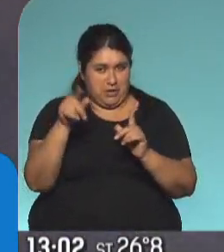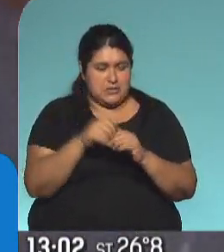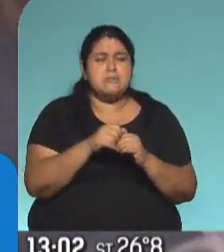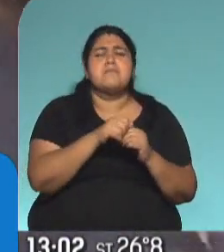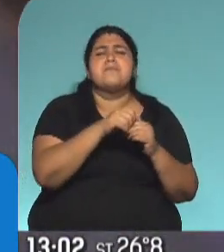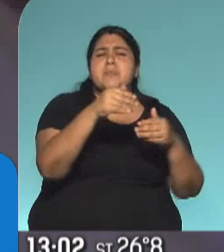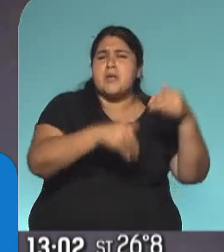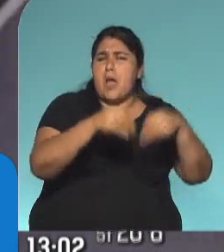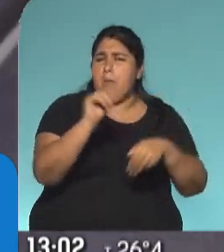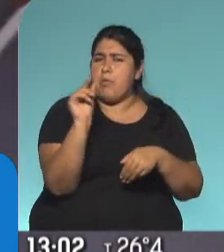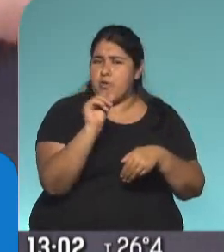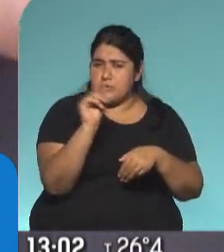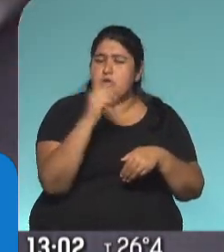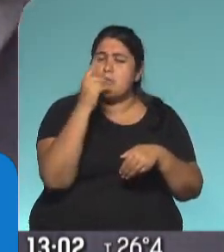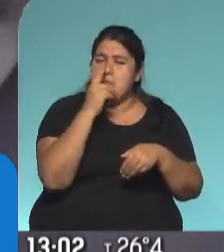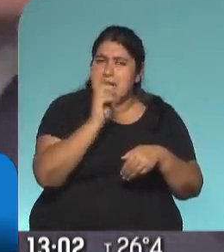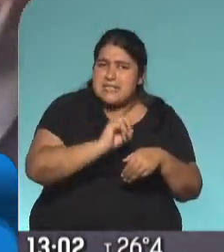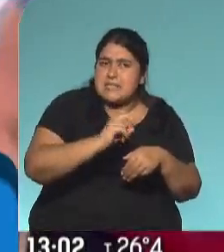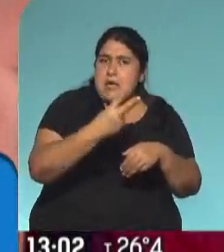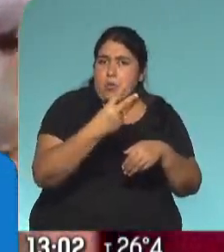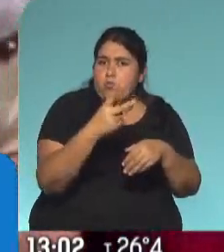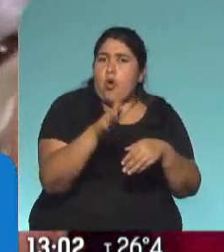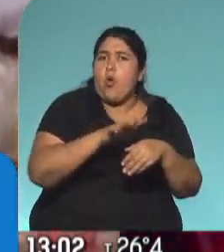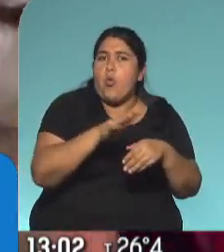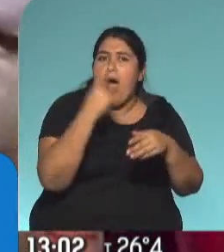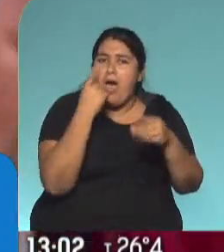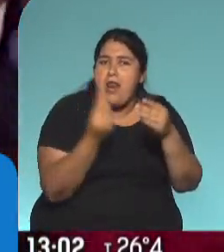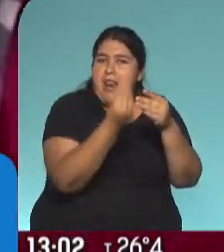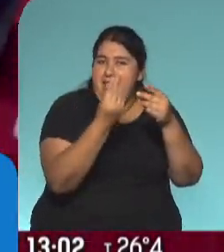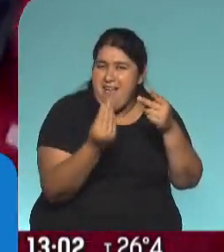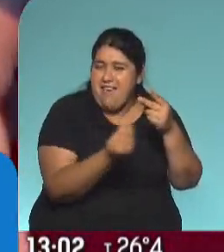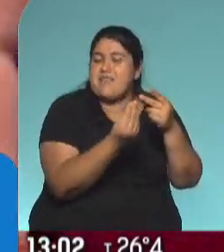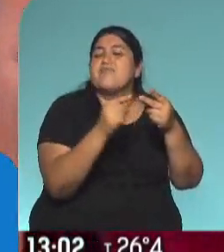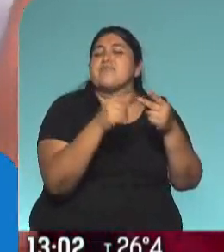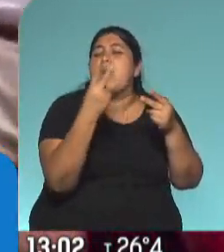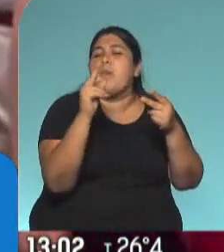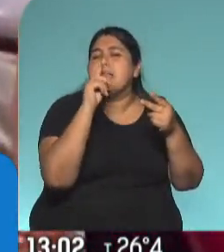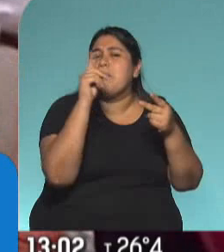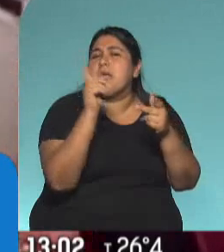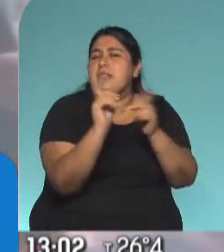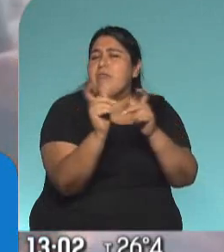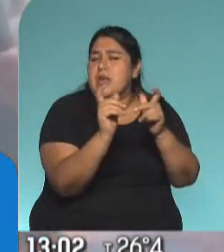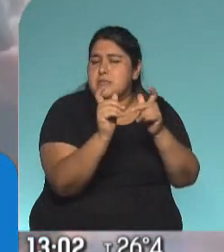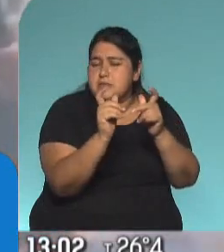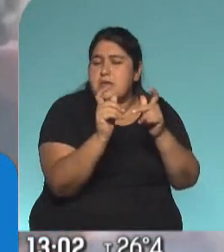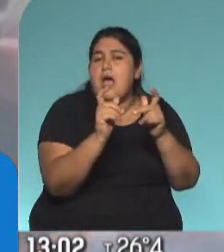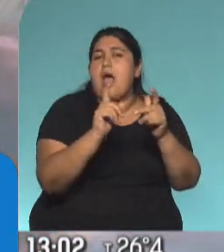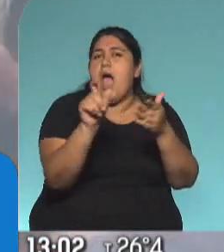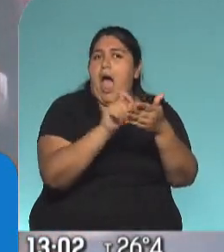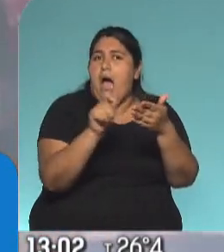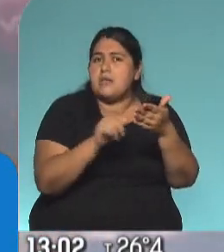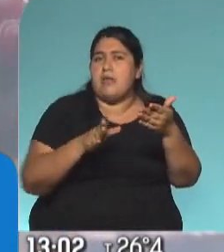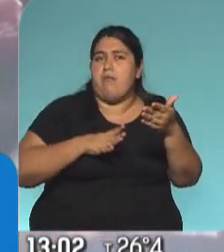escrutinio provisorio parece confirmar el segundo lugar a Lasso por una diferencia de poco más de 20.000 votos y con algunas actas todavía